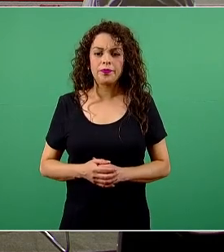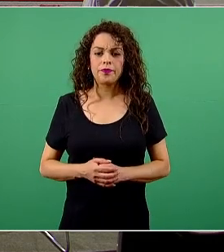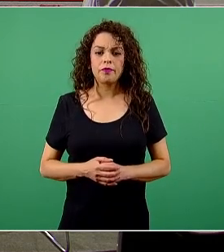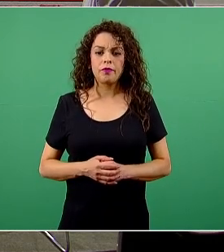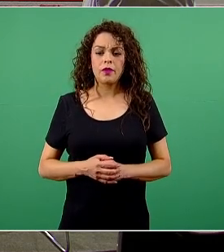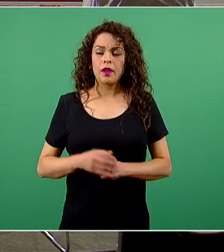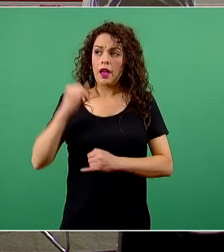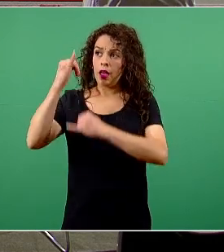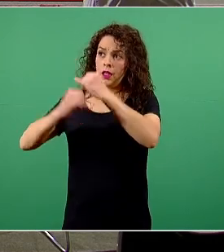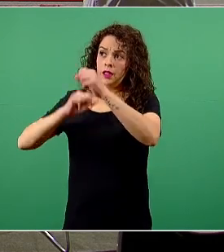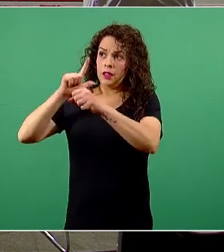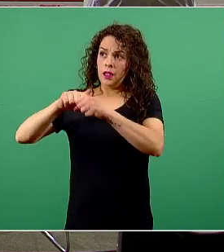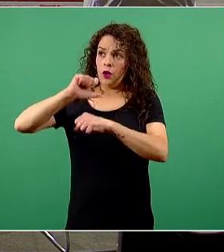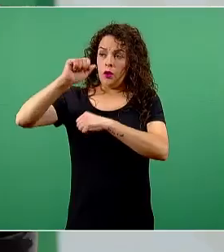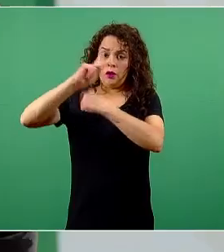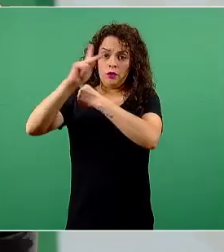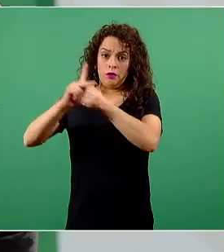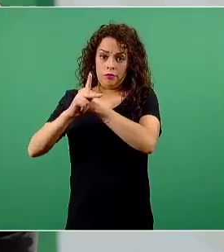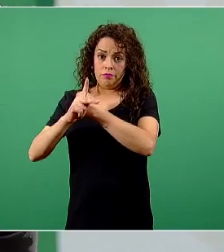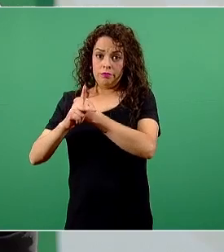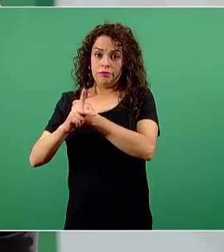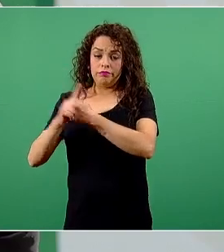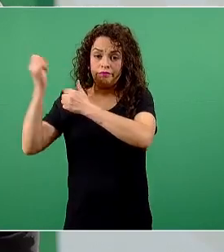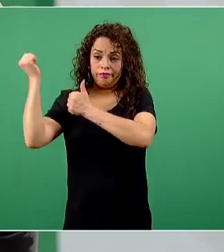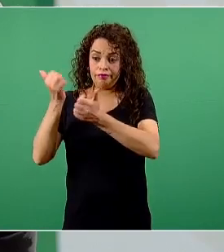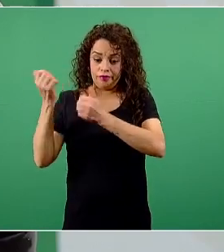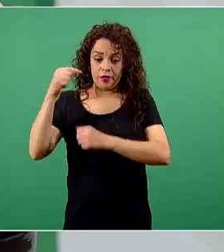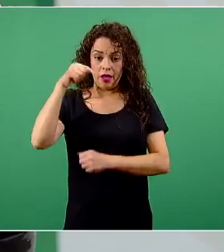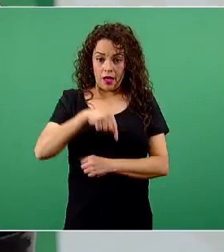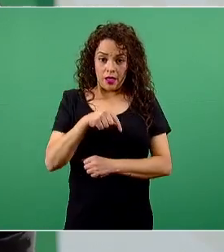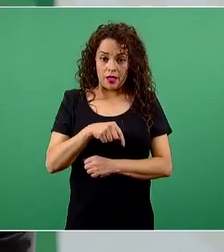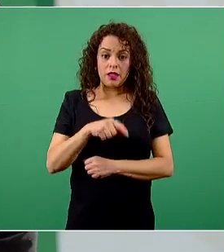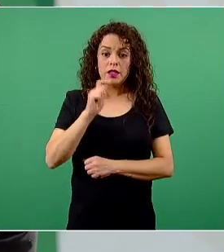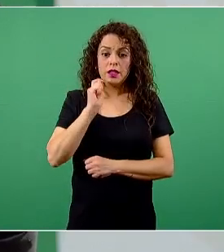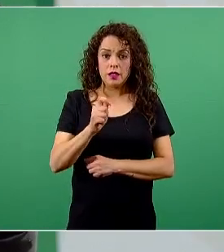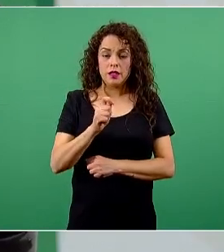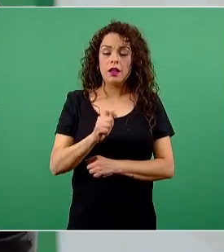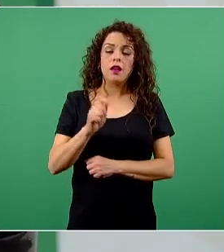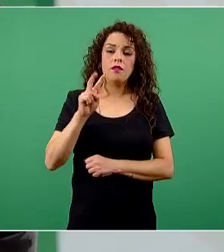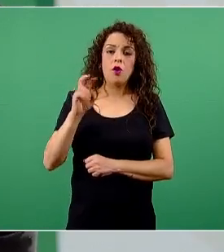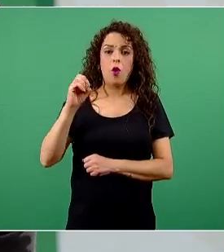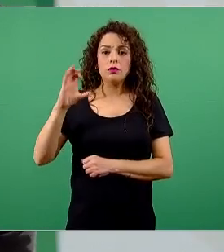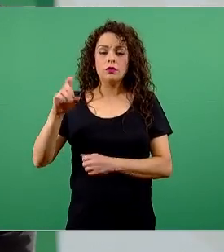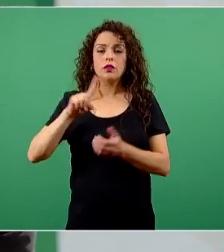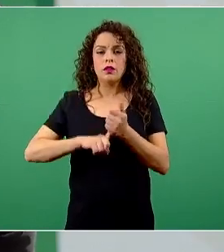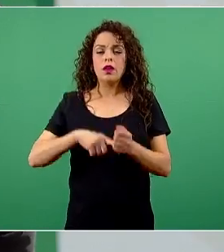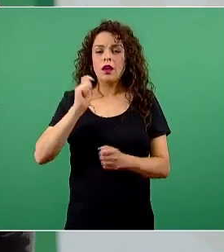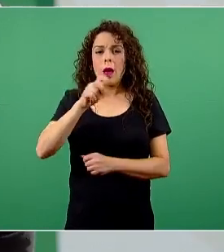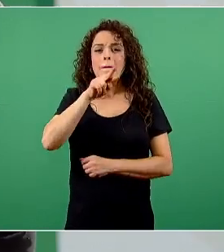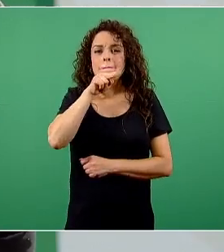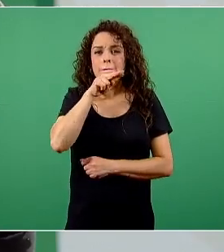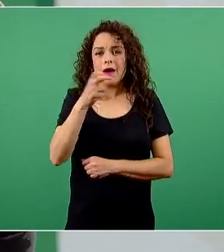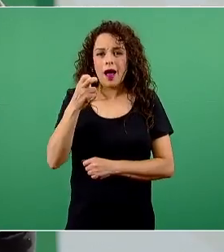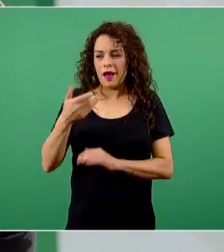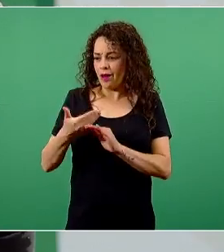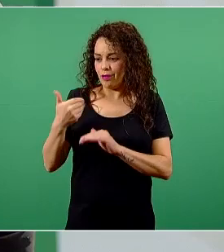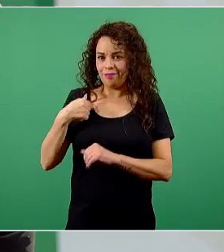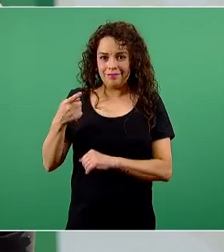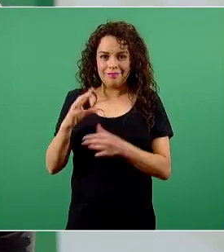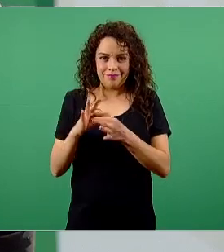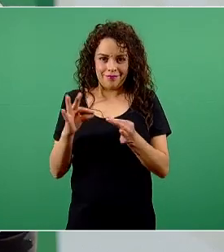internacionales, específicamente las de preocupación, las VOCs, estas tres primeras que mencionábamos, todavía en este momento